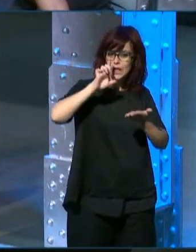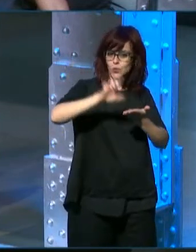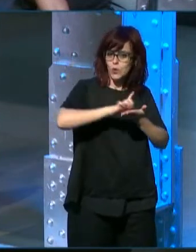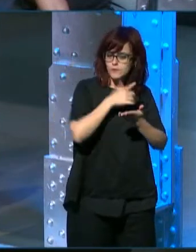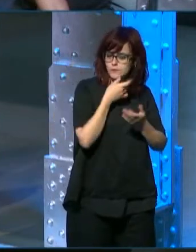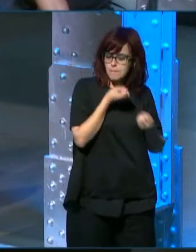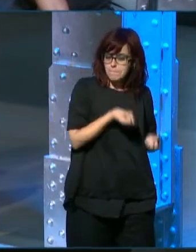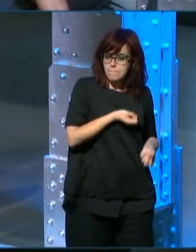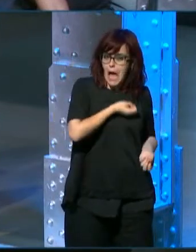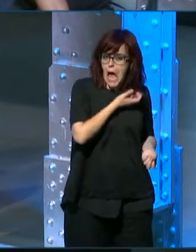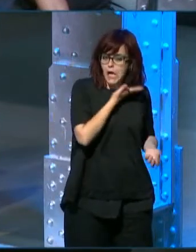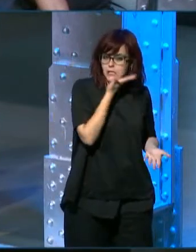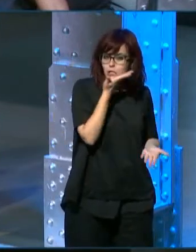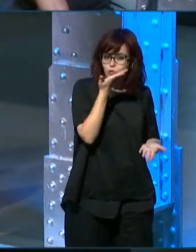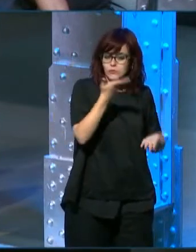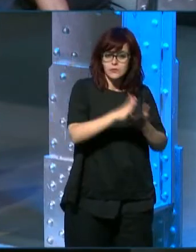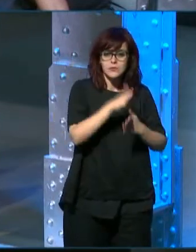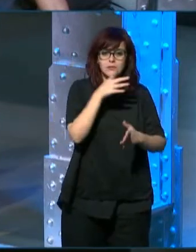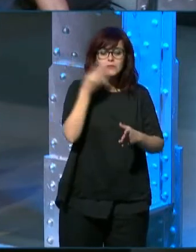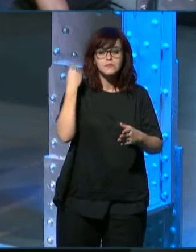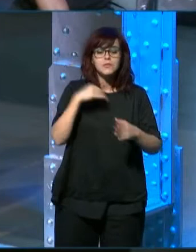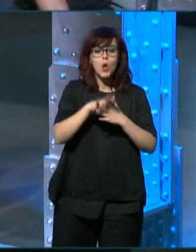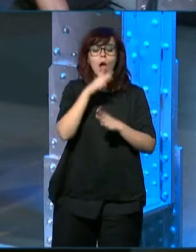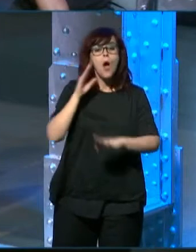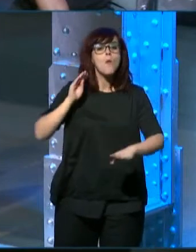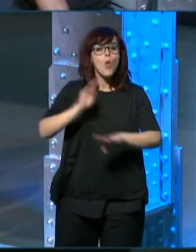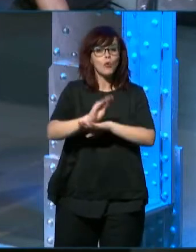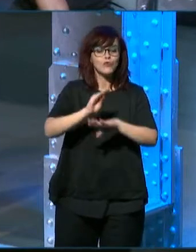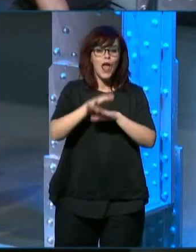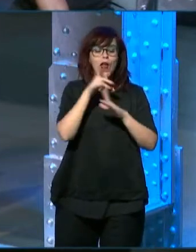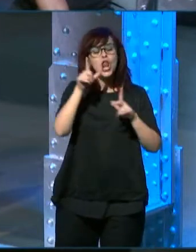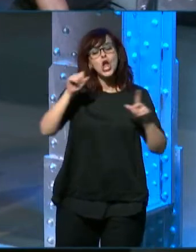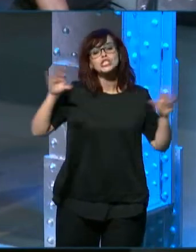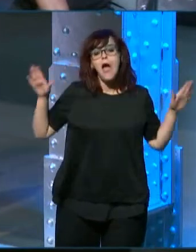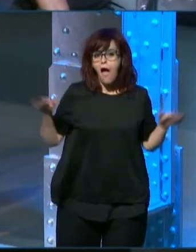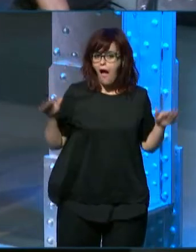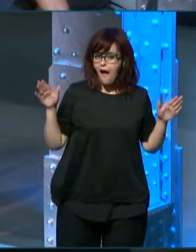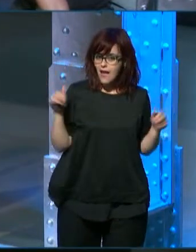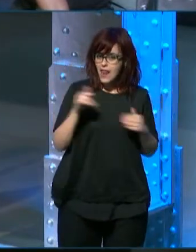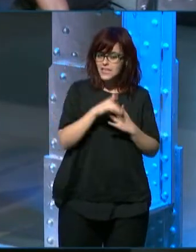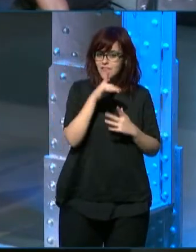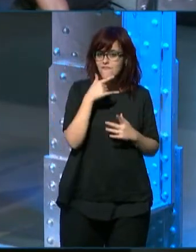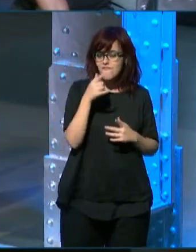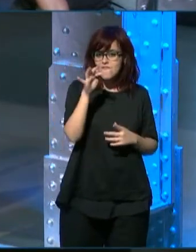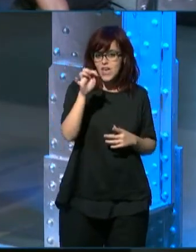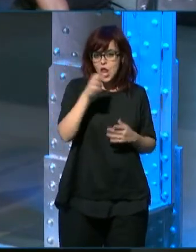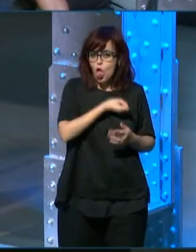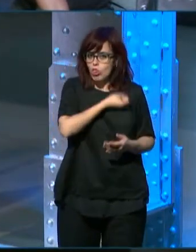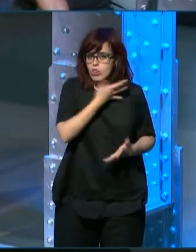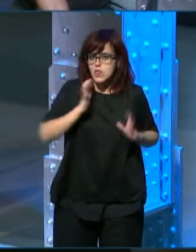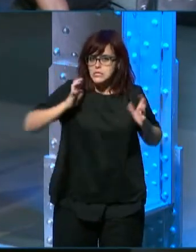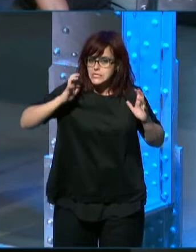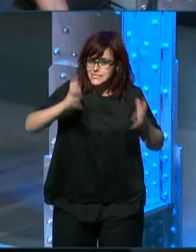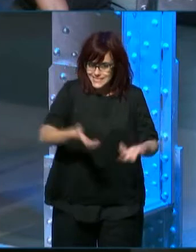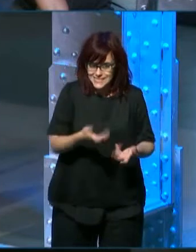feroz. La productora se llama Los Ángeles Feroces, con un título tuyo. Y el recuerdo o